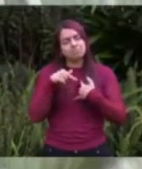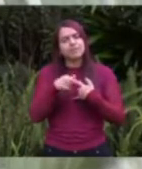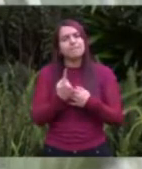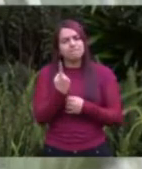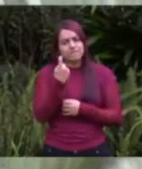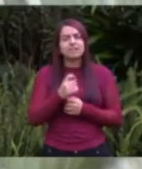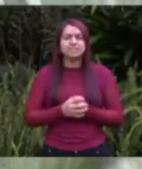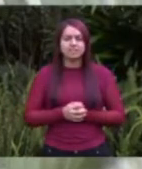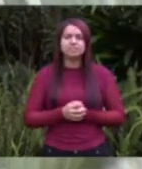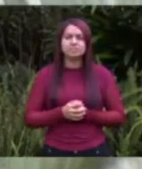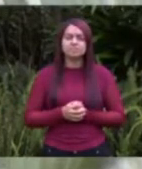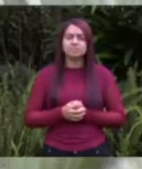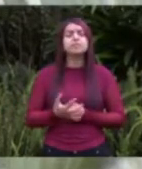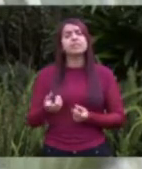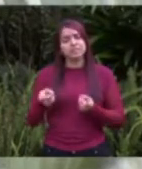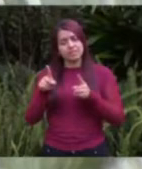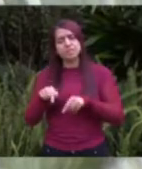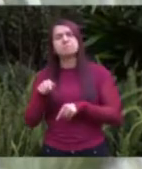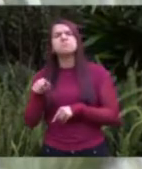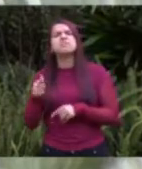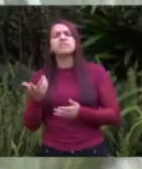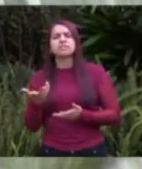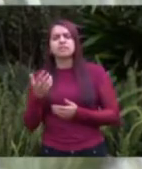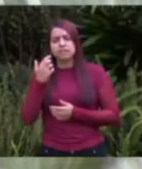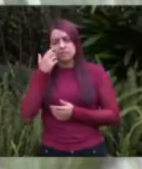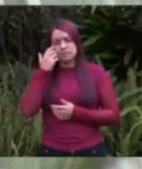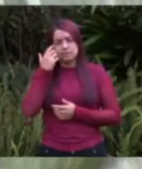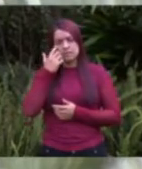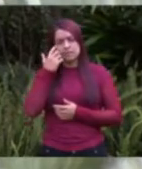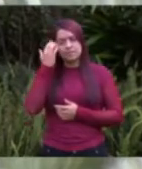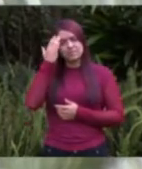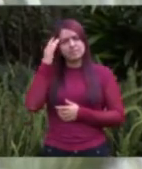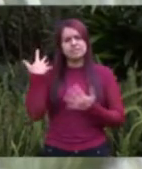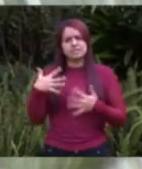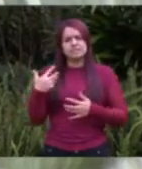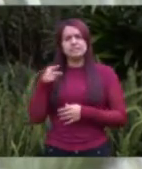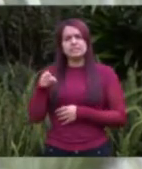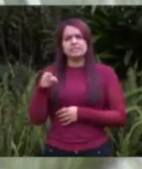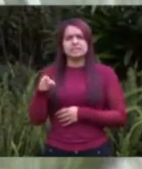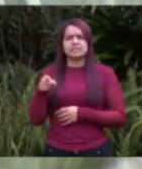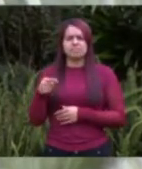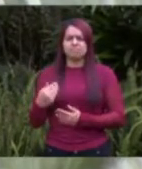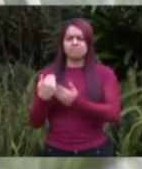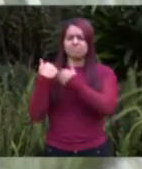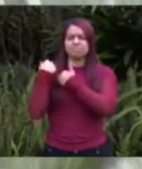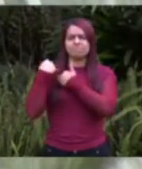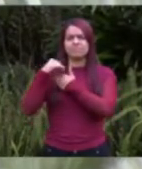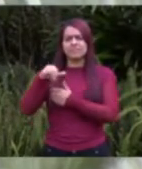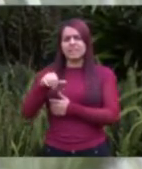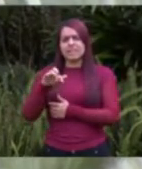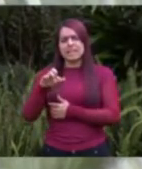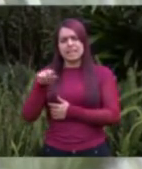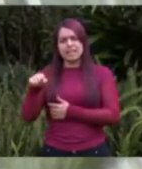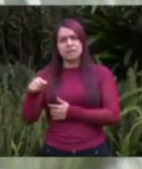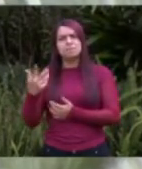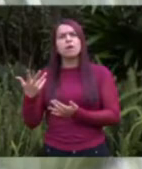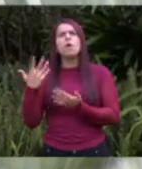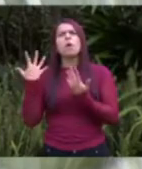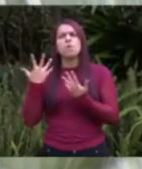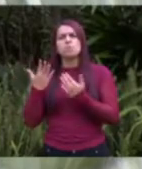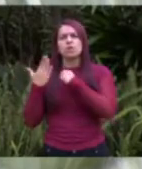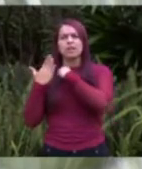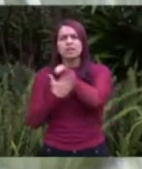Se señaló el desafío, por ejemplo, que le espera a la jurisdicción en materia de la implementación de sanciones